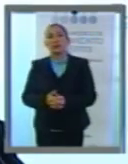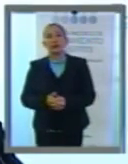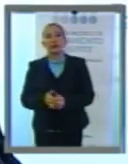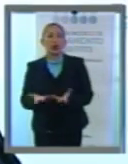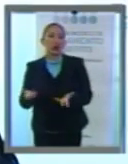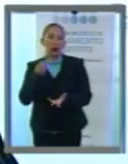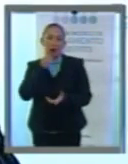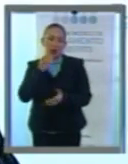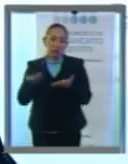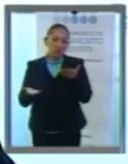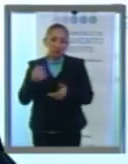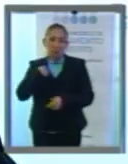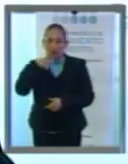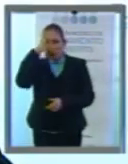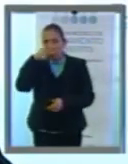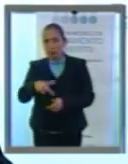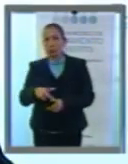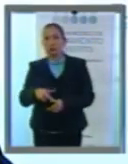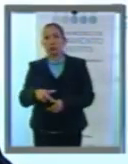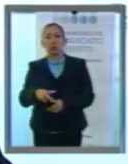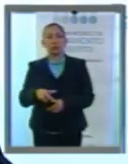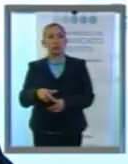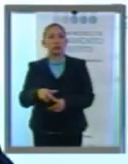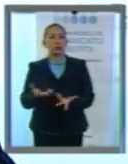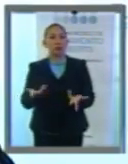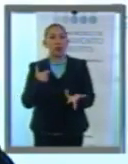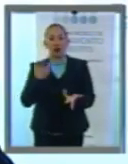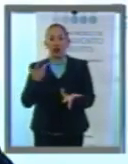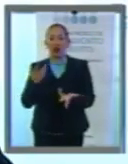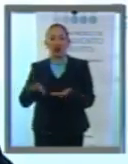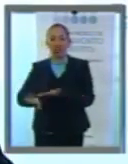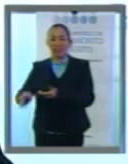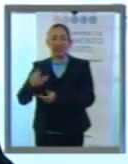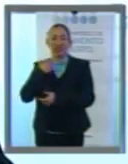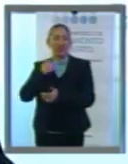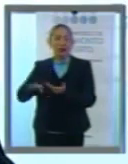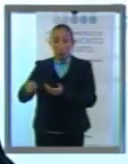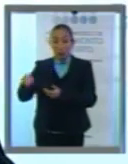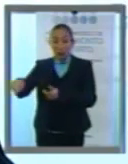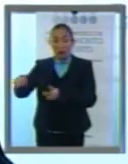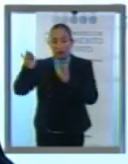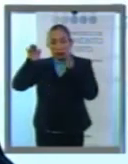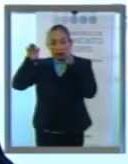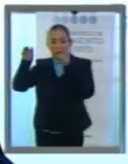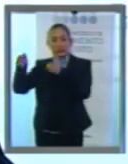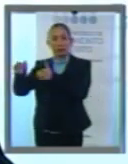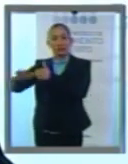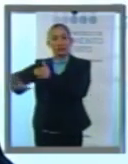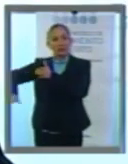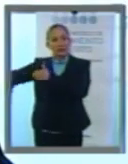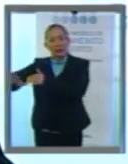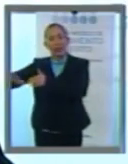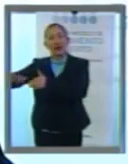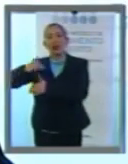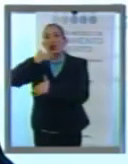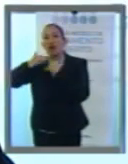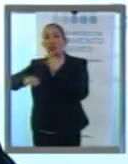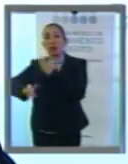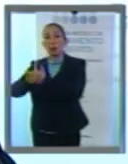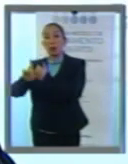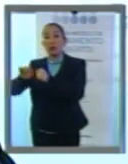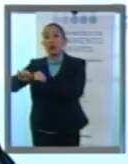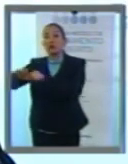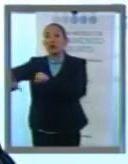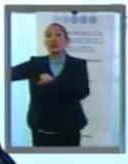aunque en México a veces lo discriminamos un poco, pero es el enfoque de la corrupción como un problema